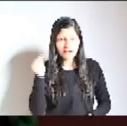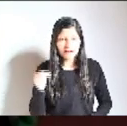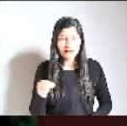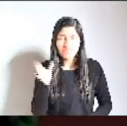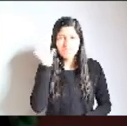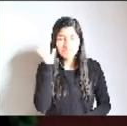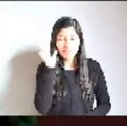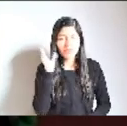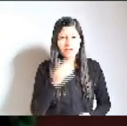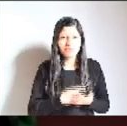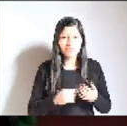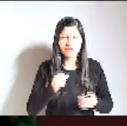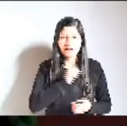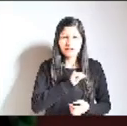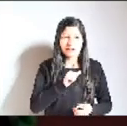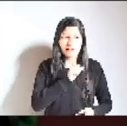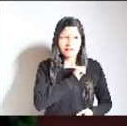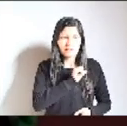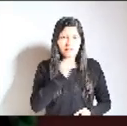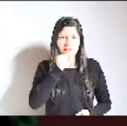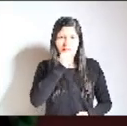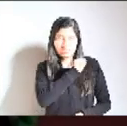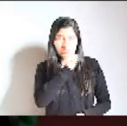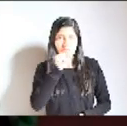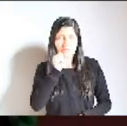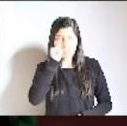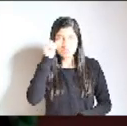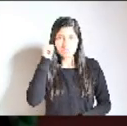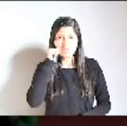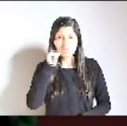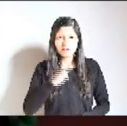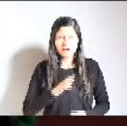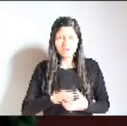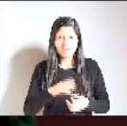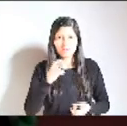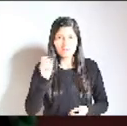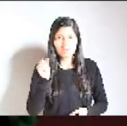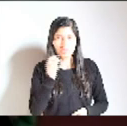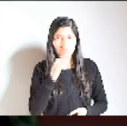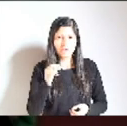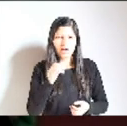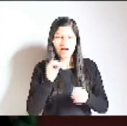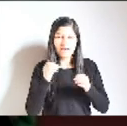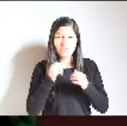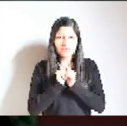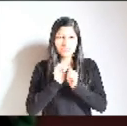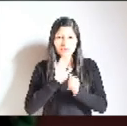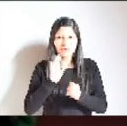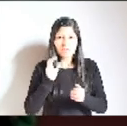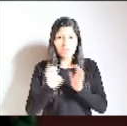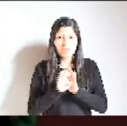la advocación de Nuestra Señora del Rosario, nos anime con su ejemplo e interceda